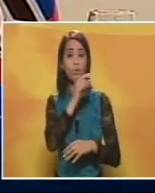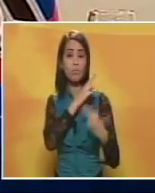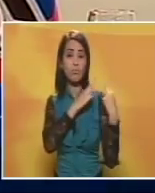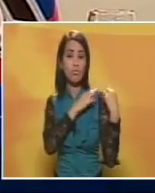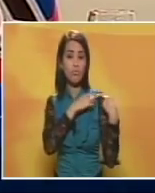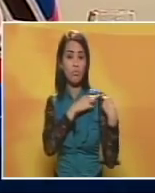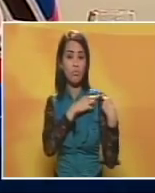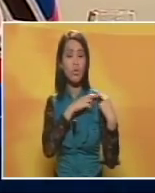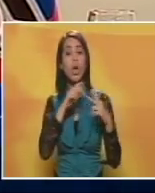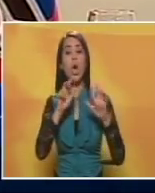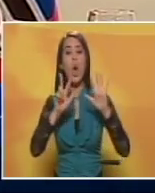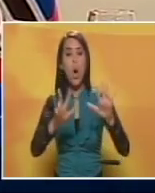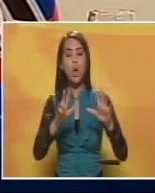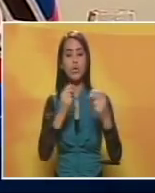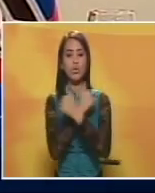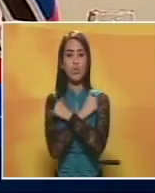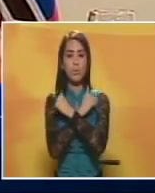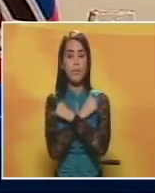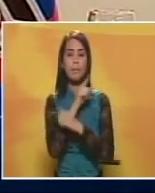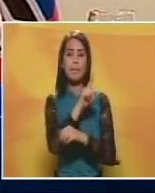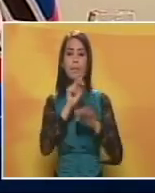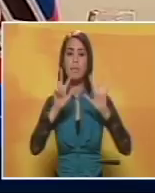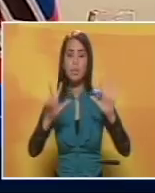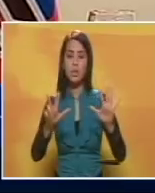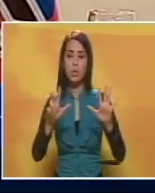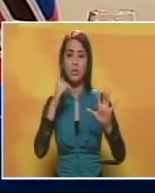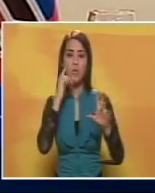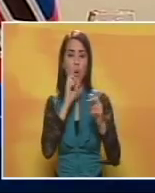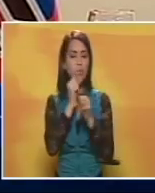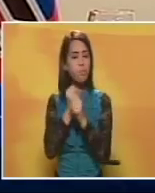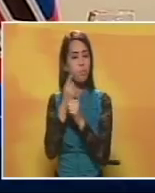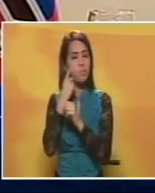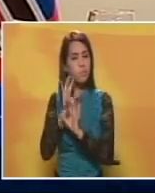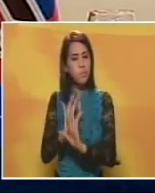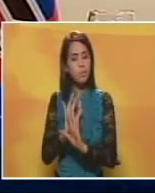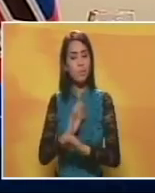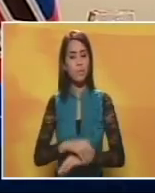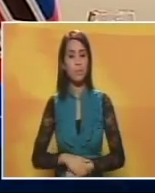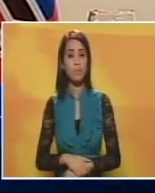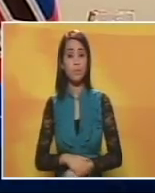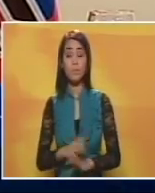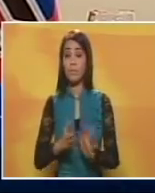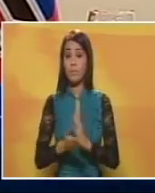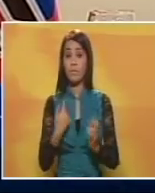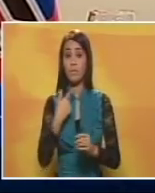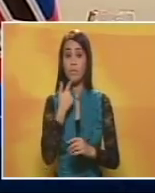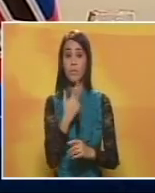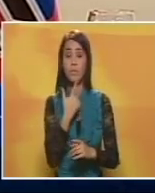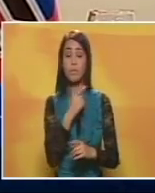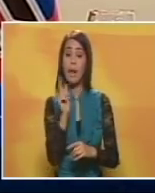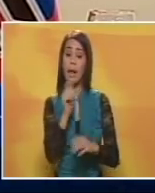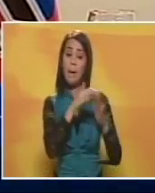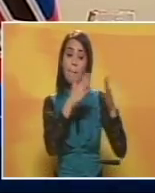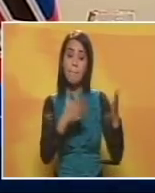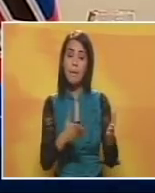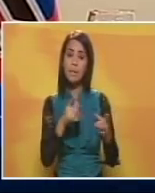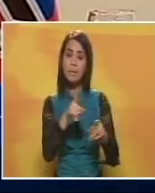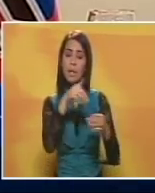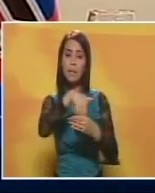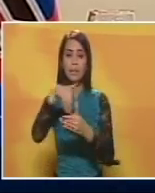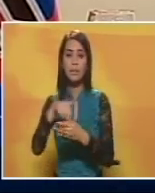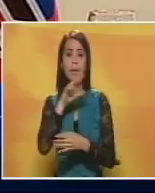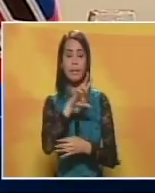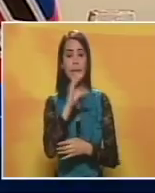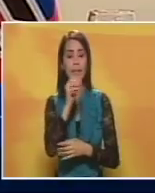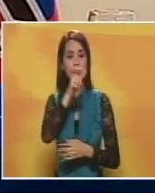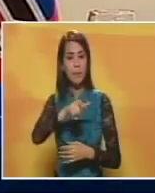principales, 8 suplentes y 18 de reserva. Es decir, para cada mesa electoral tenemos